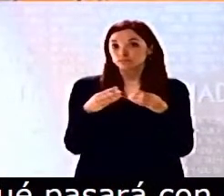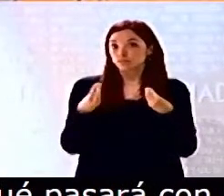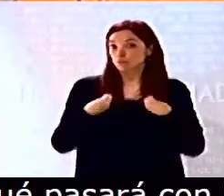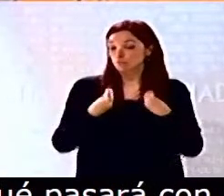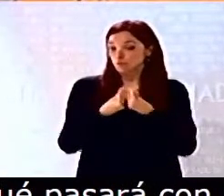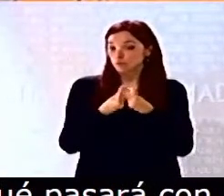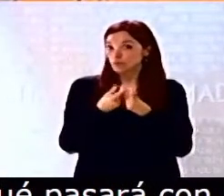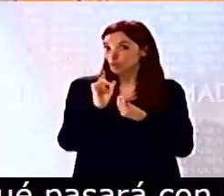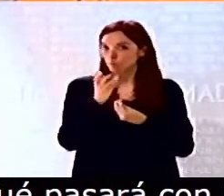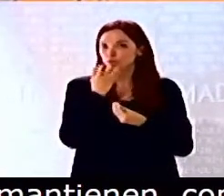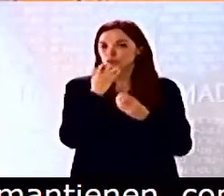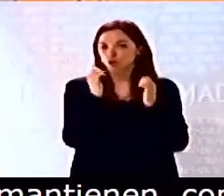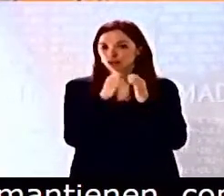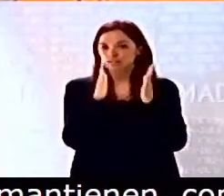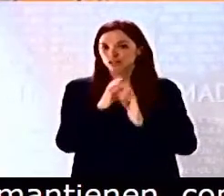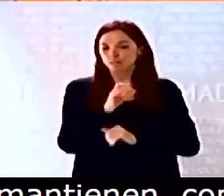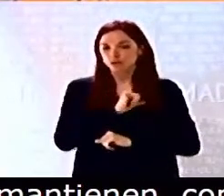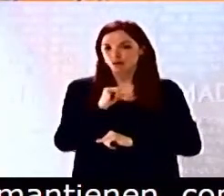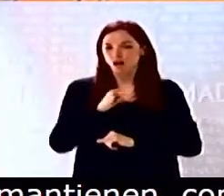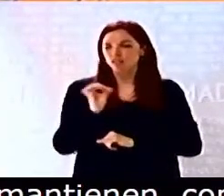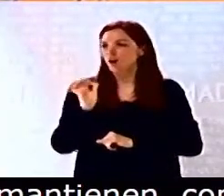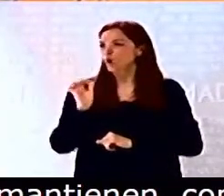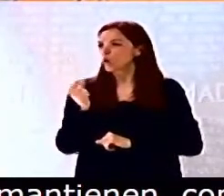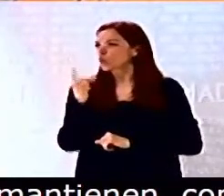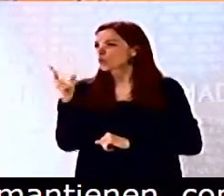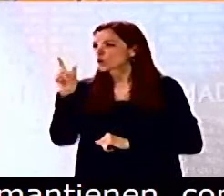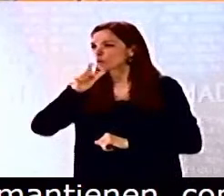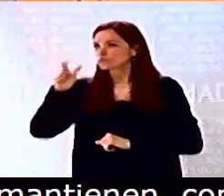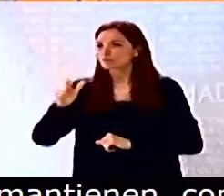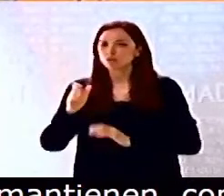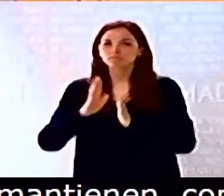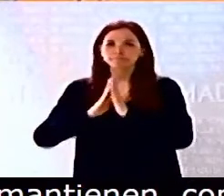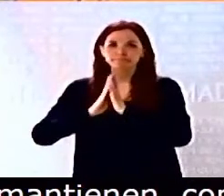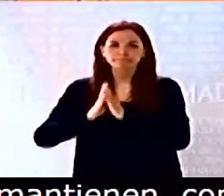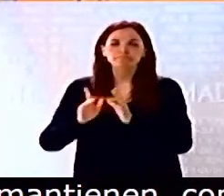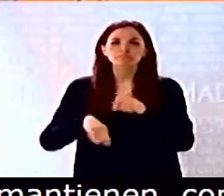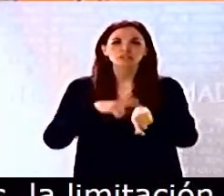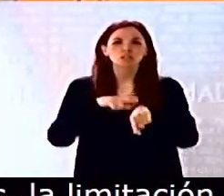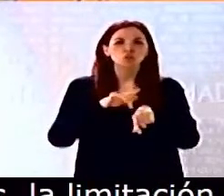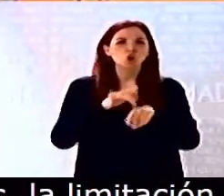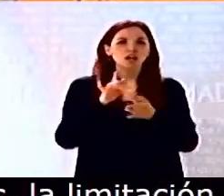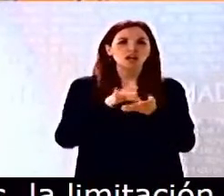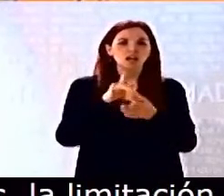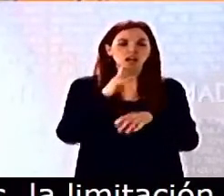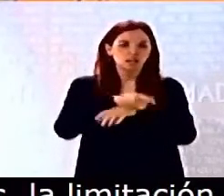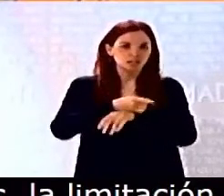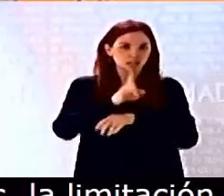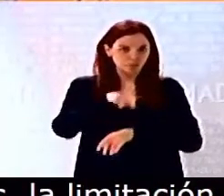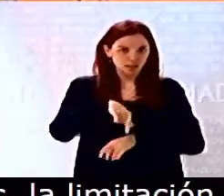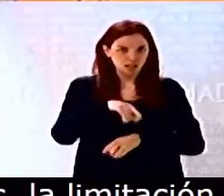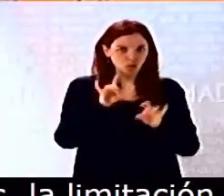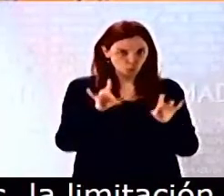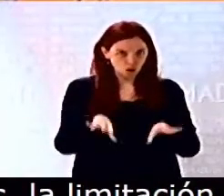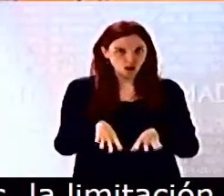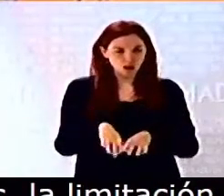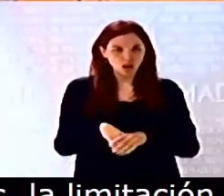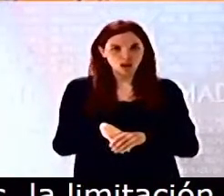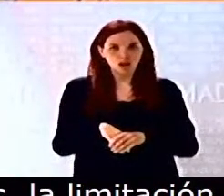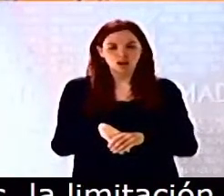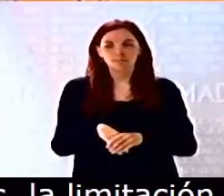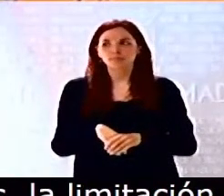domicilios privados, con la limitación en el número de velatorios, el toque de queda imagino que se mantiene también igual. Eso por un